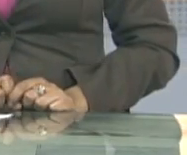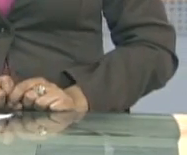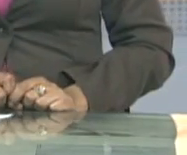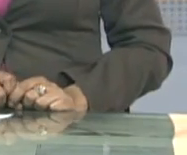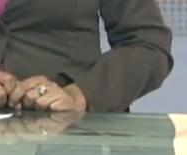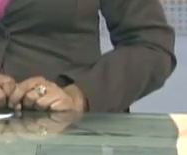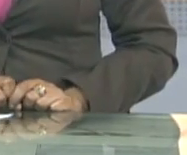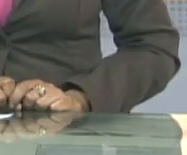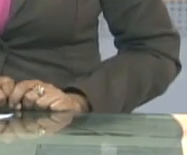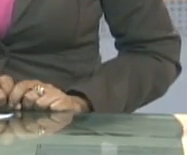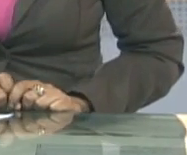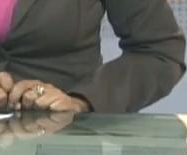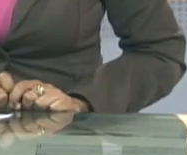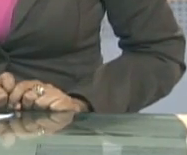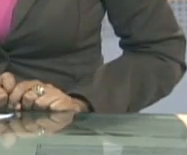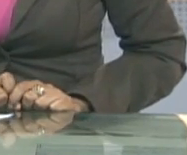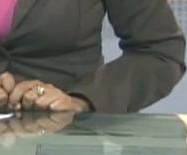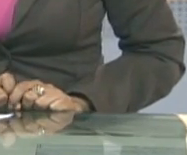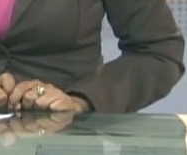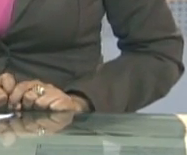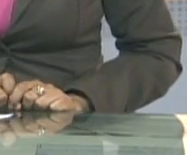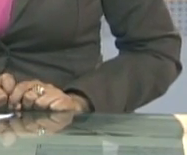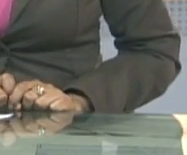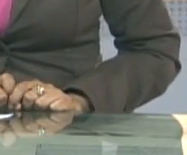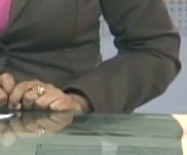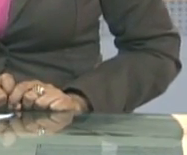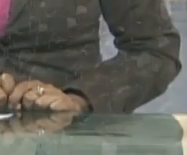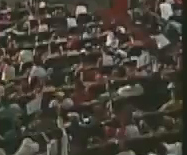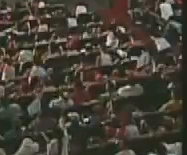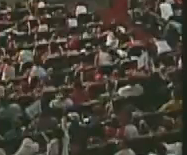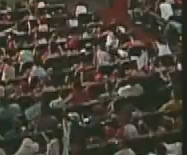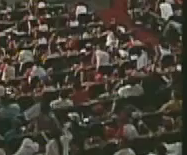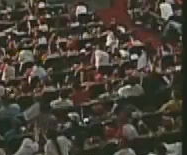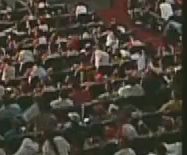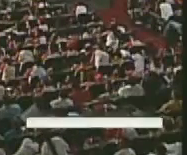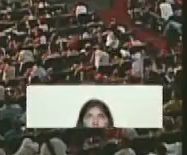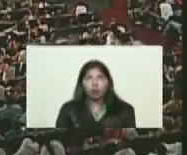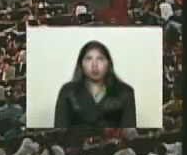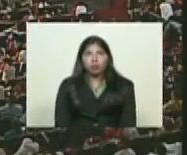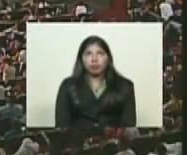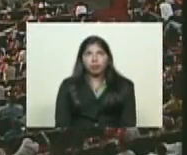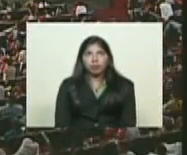Amigos, de inmediato nos trasladamos al Teatro Teresa Carreño con nuestra compañera María Jiménez.